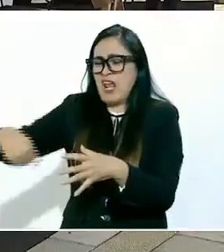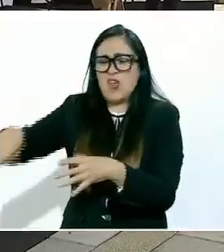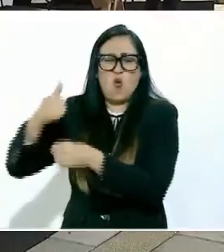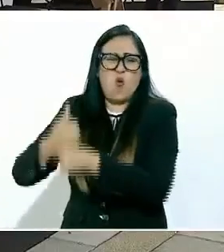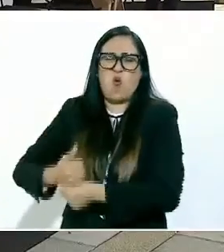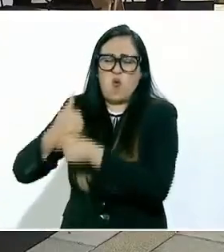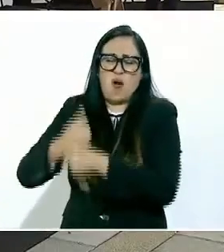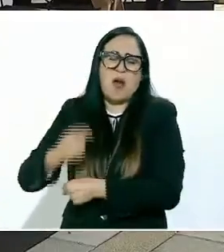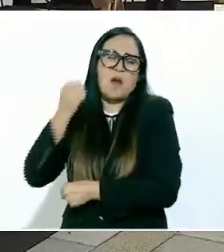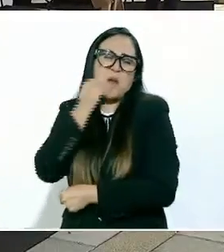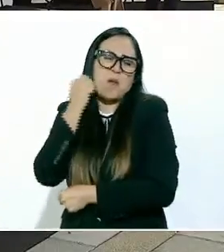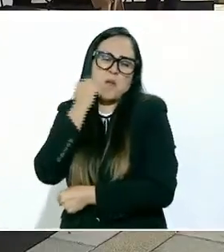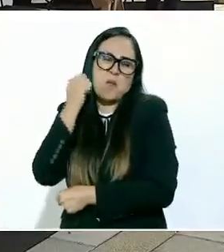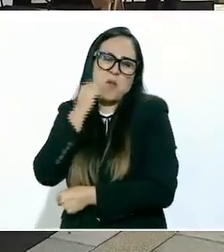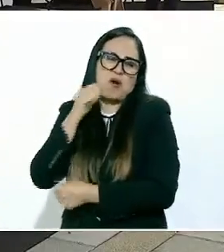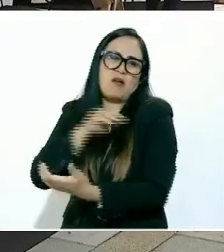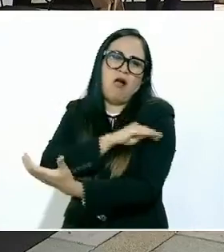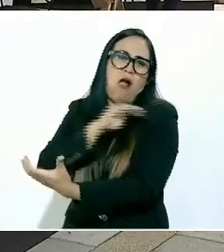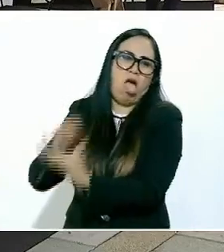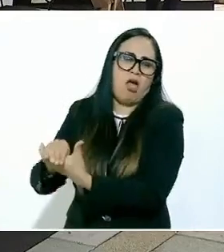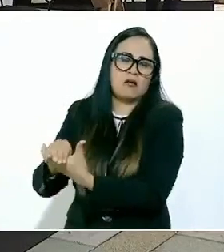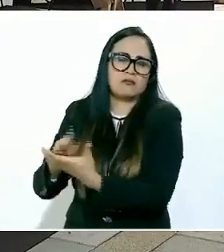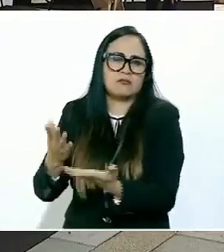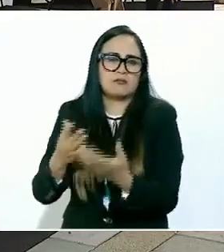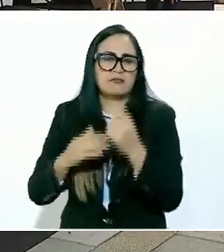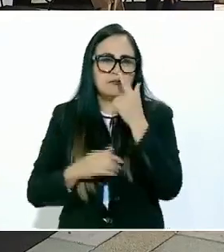la mayoría de nuestro pueblo.